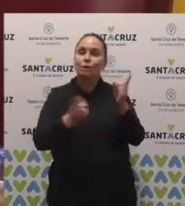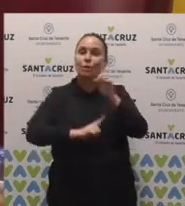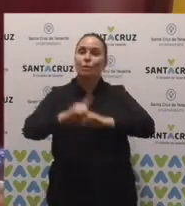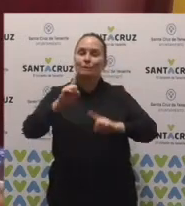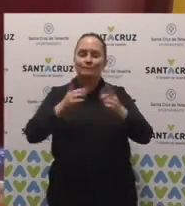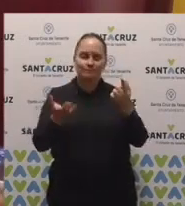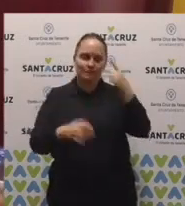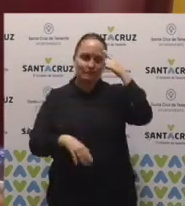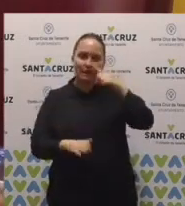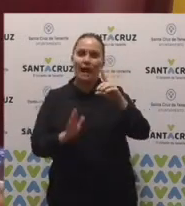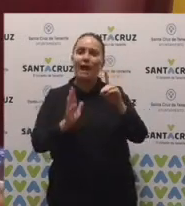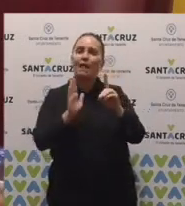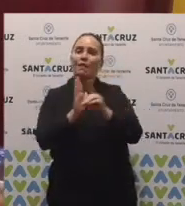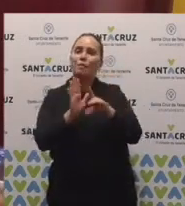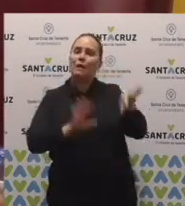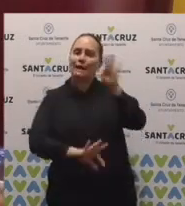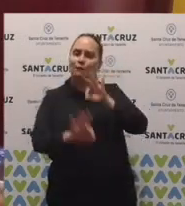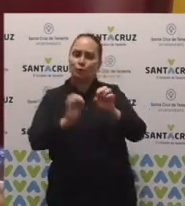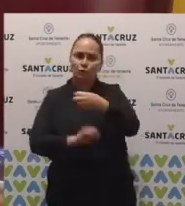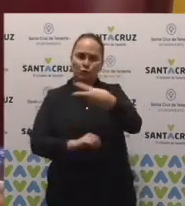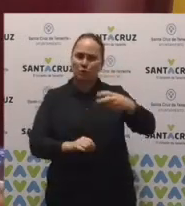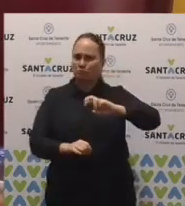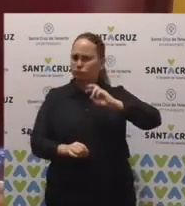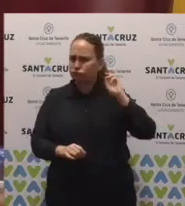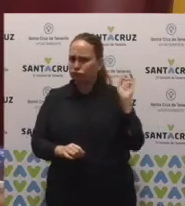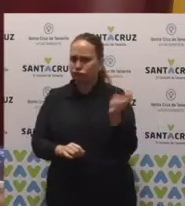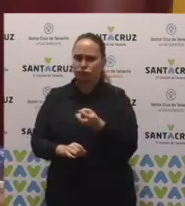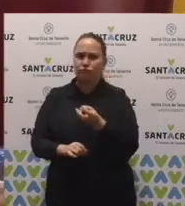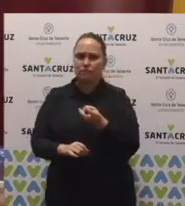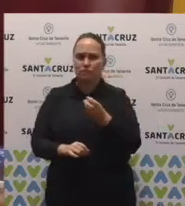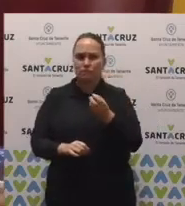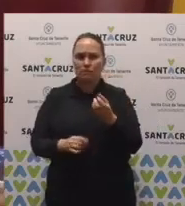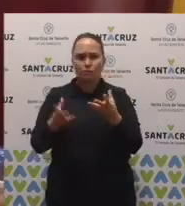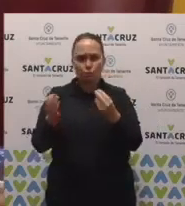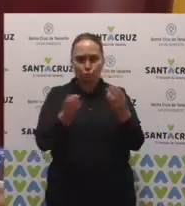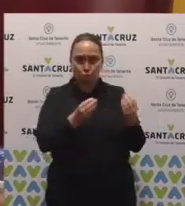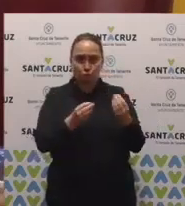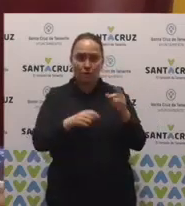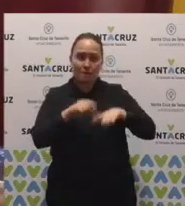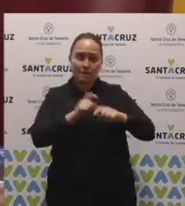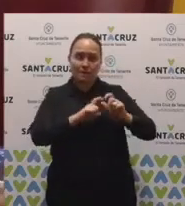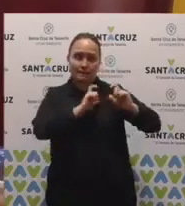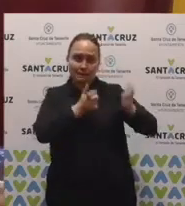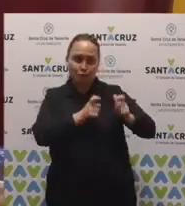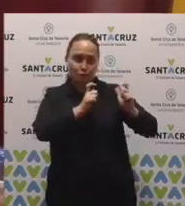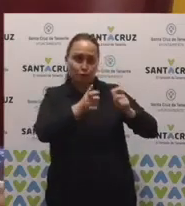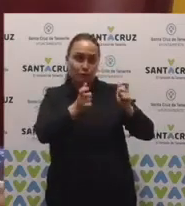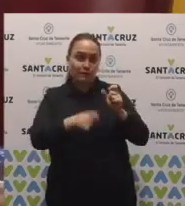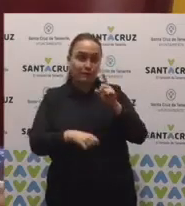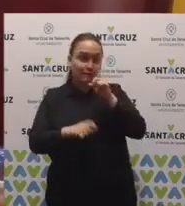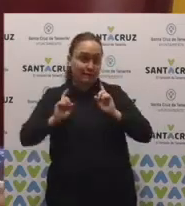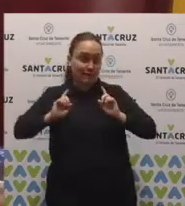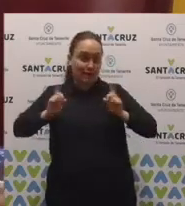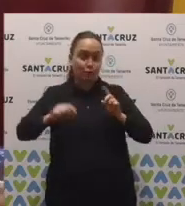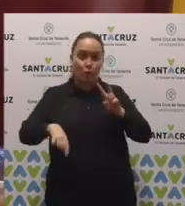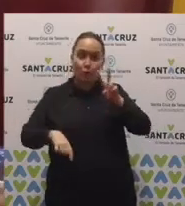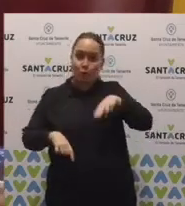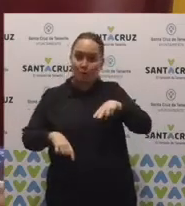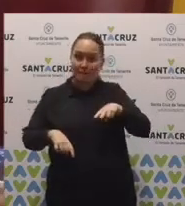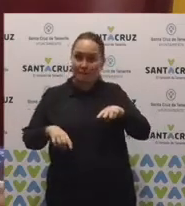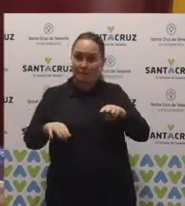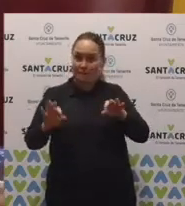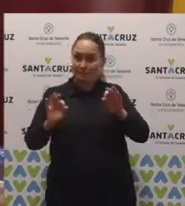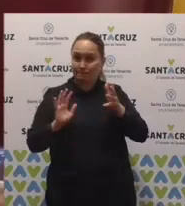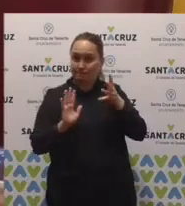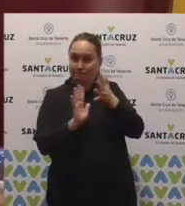decretos y resoluciones son muchos son varios miles de sesión la sesión en este caso llevamos dos meses y pico sin dar